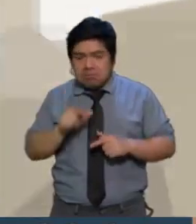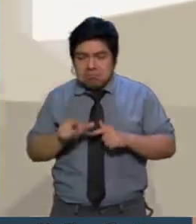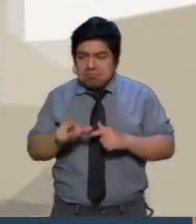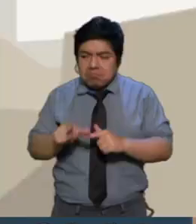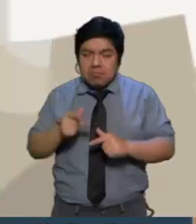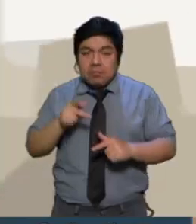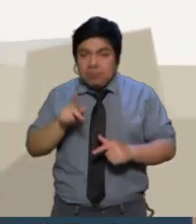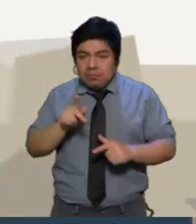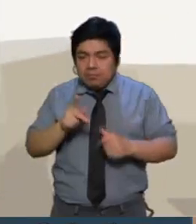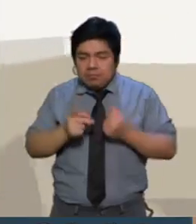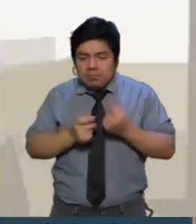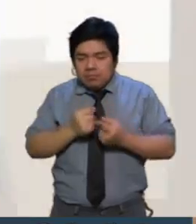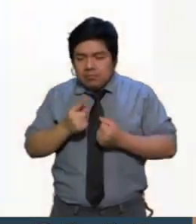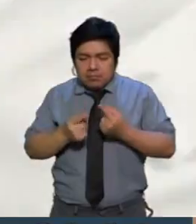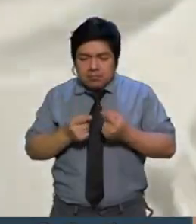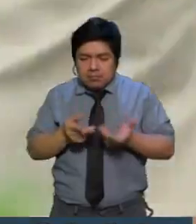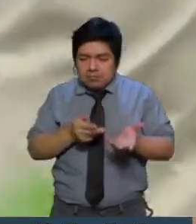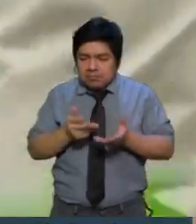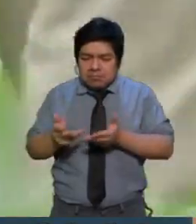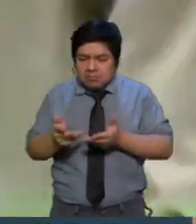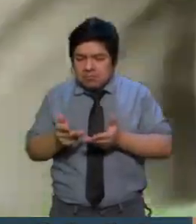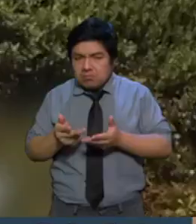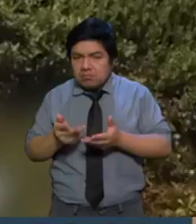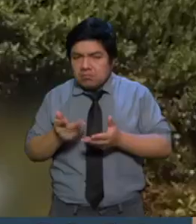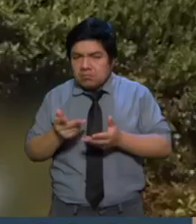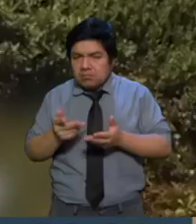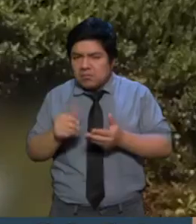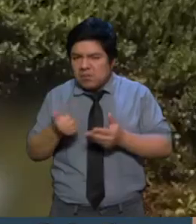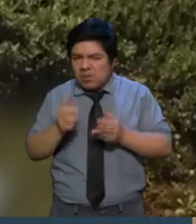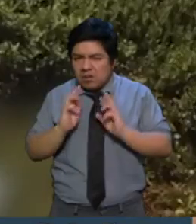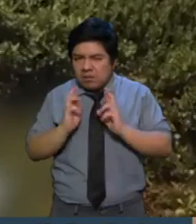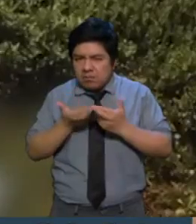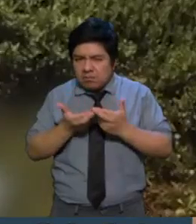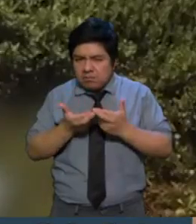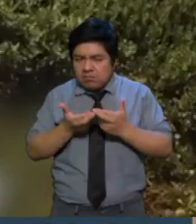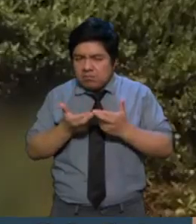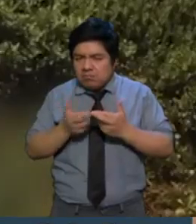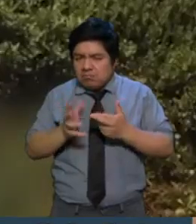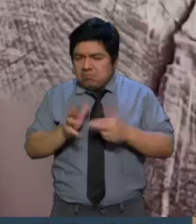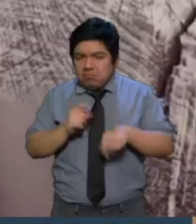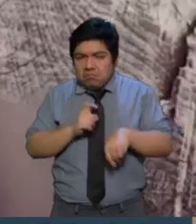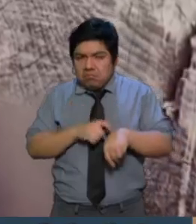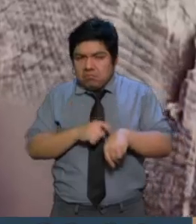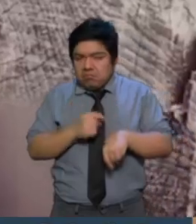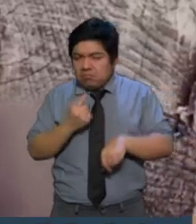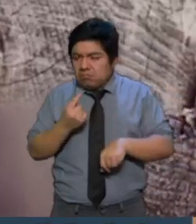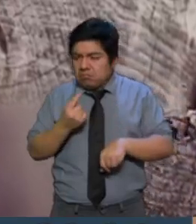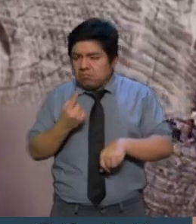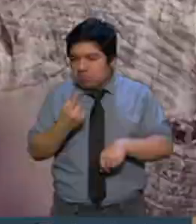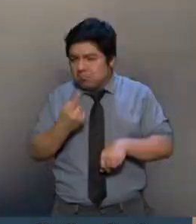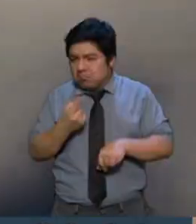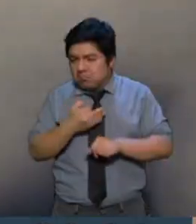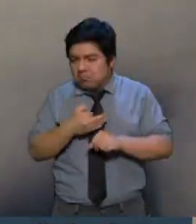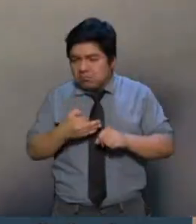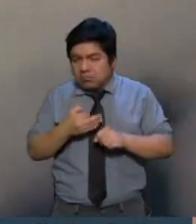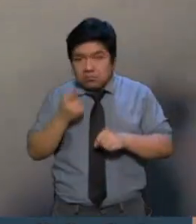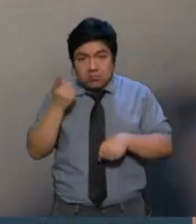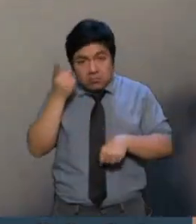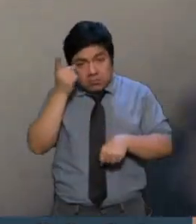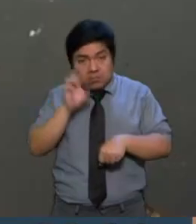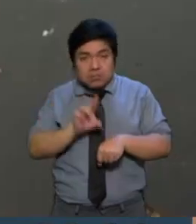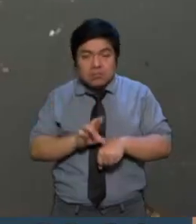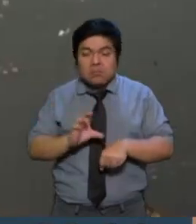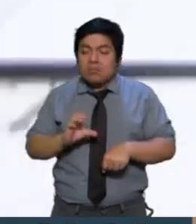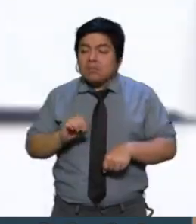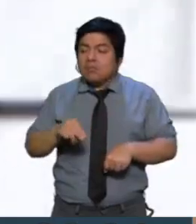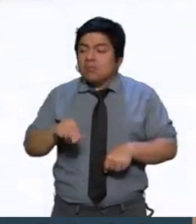Sin embargo, se tuvo otra conferencia a eso de la 1 de la tarde con la directora del CONACYT